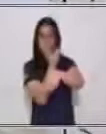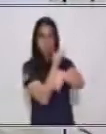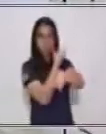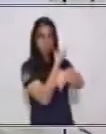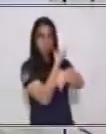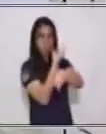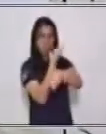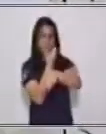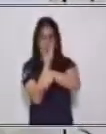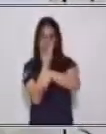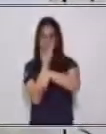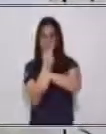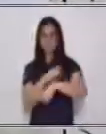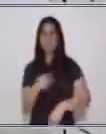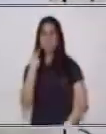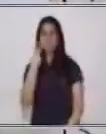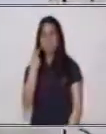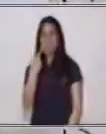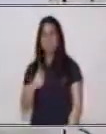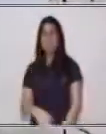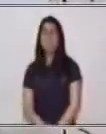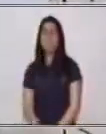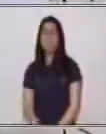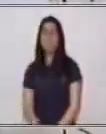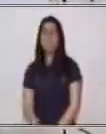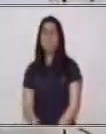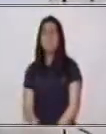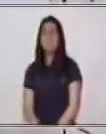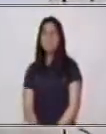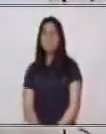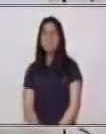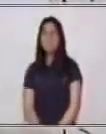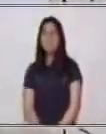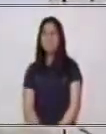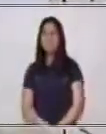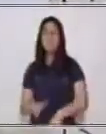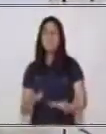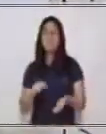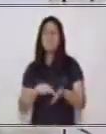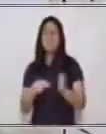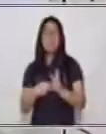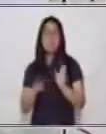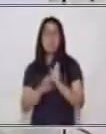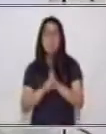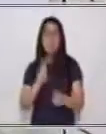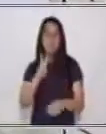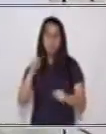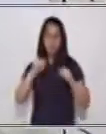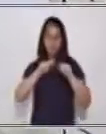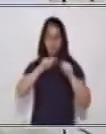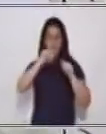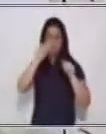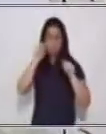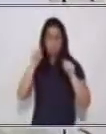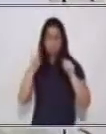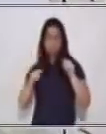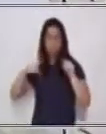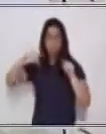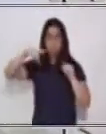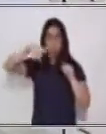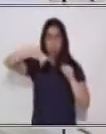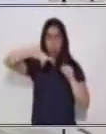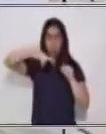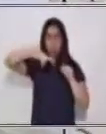está formada por dos parábolas, dos curvas, en la cual ahora el